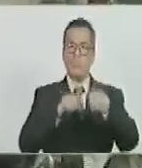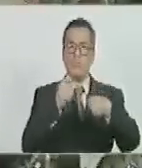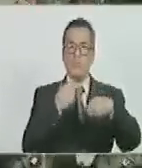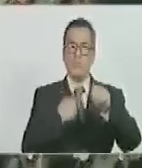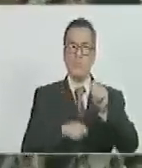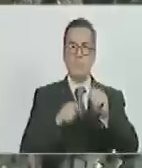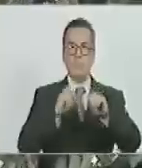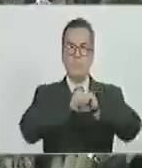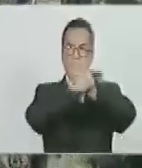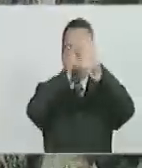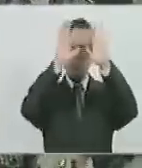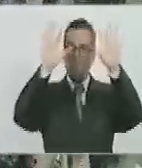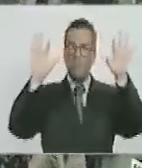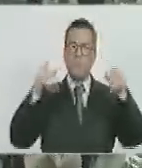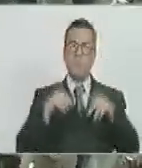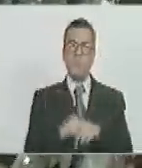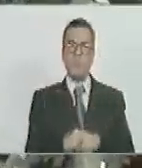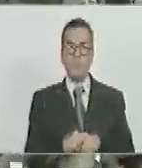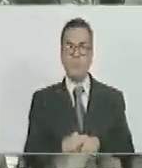el cielo?